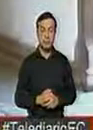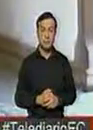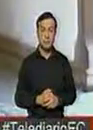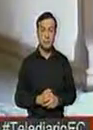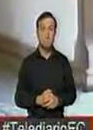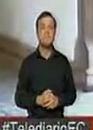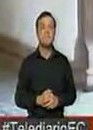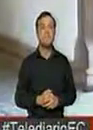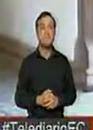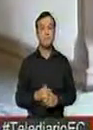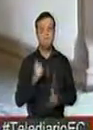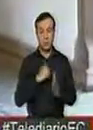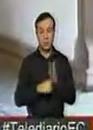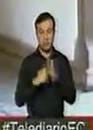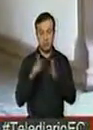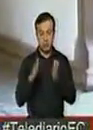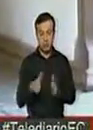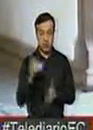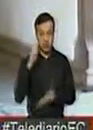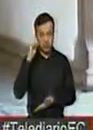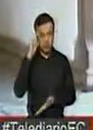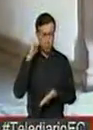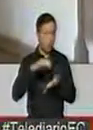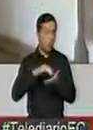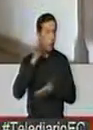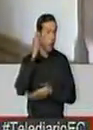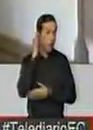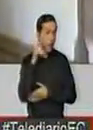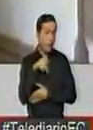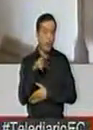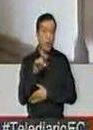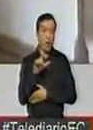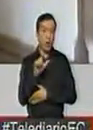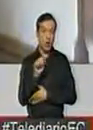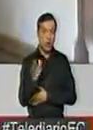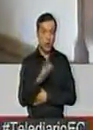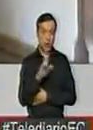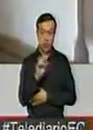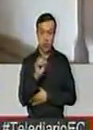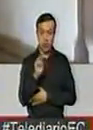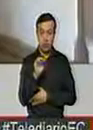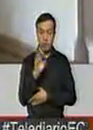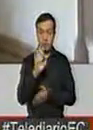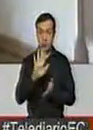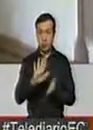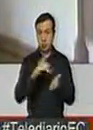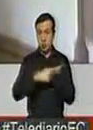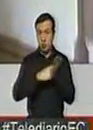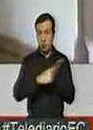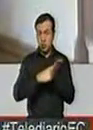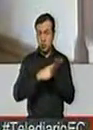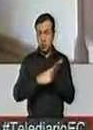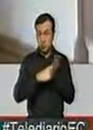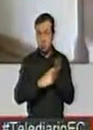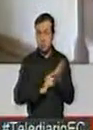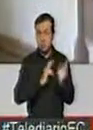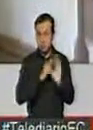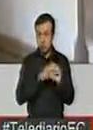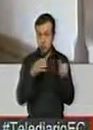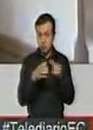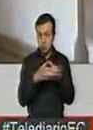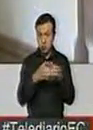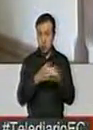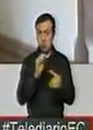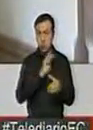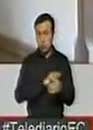De igual forma, la ministra de Gobierno, María Paula Romo, quien participó también de esta reunión, con la AME,